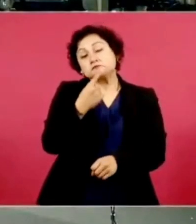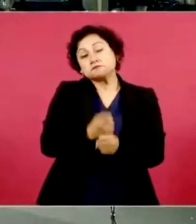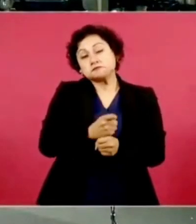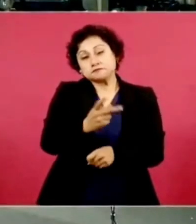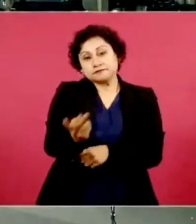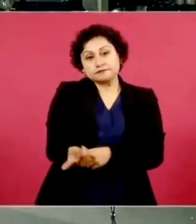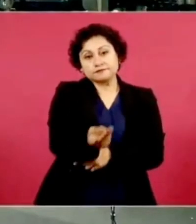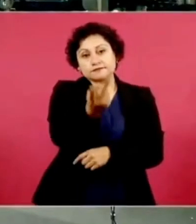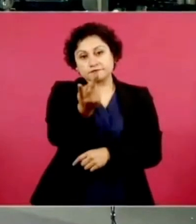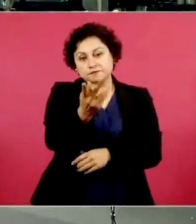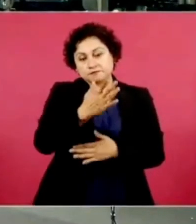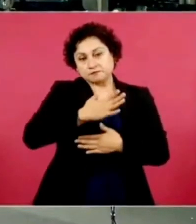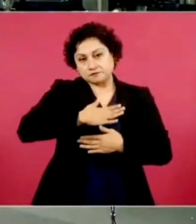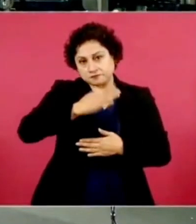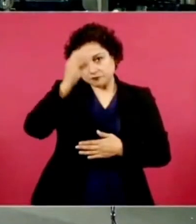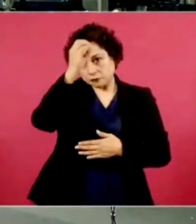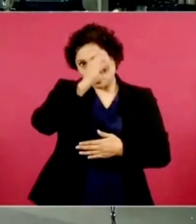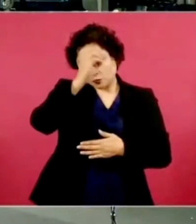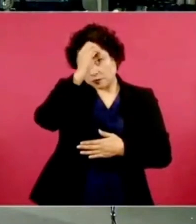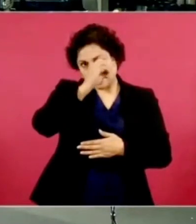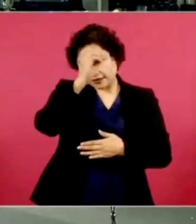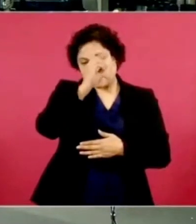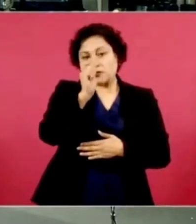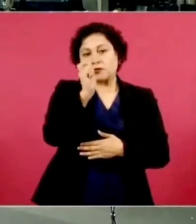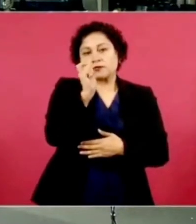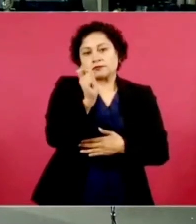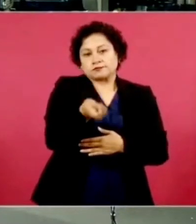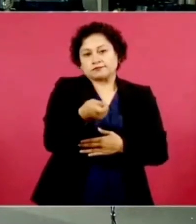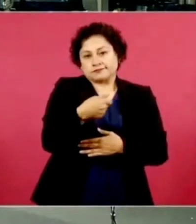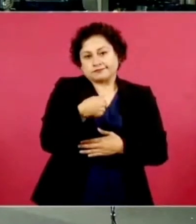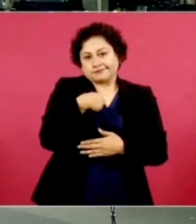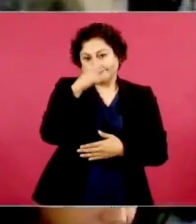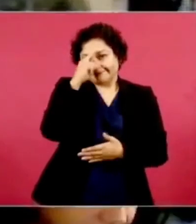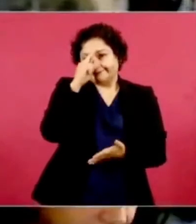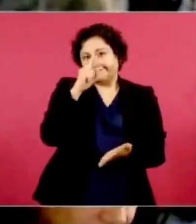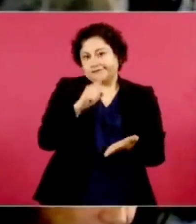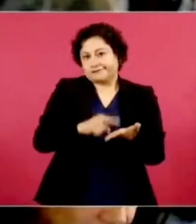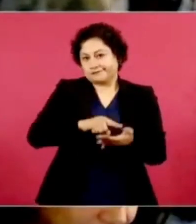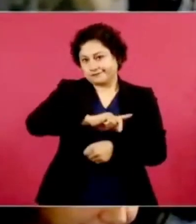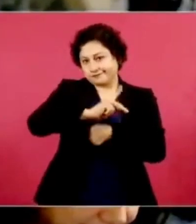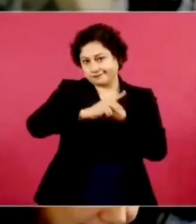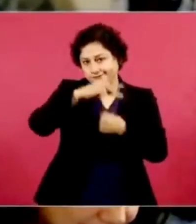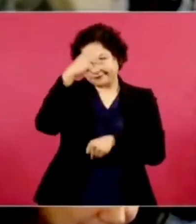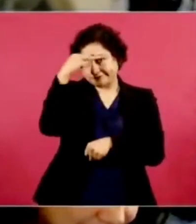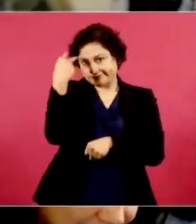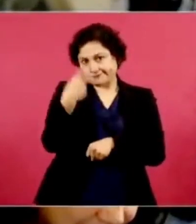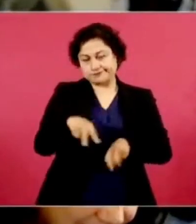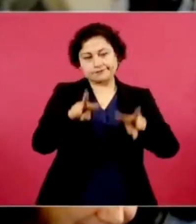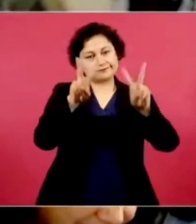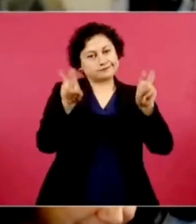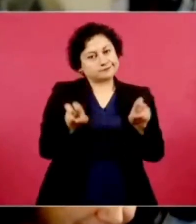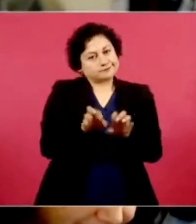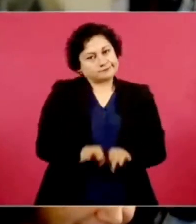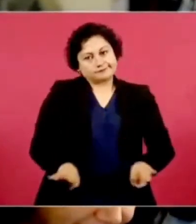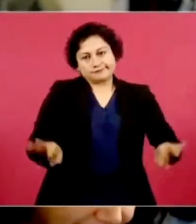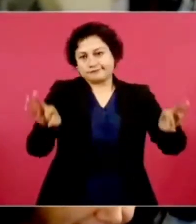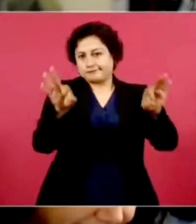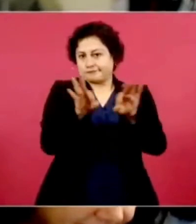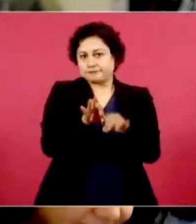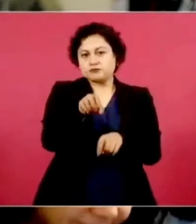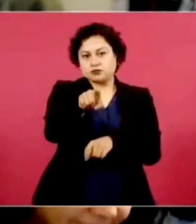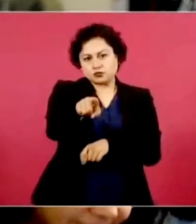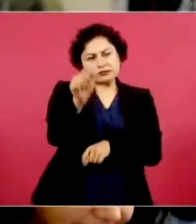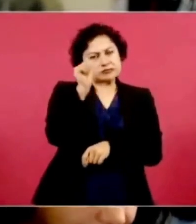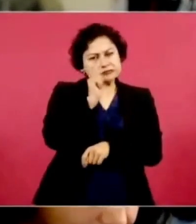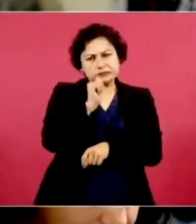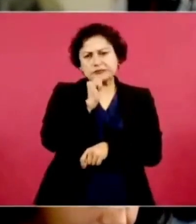personal considero que es el tema más importante que tenemos en nuestra nación desde hace muchísimos años. Usted siempre menciona que el principal problema era la